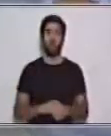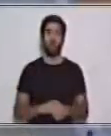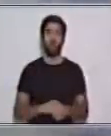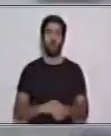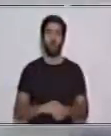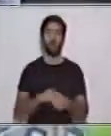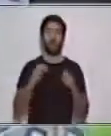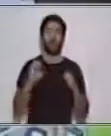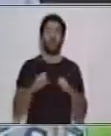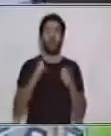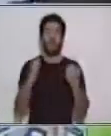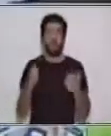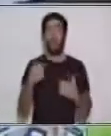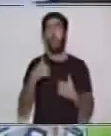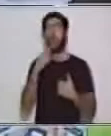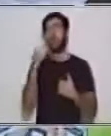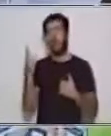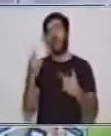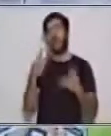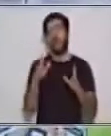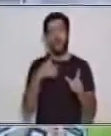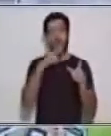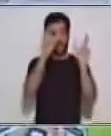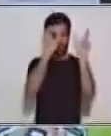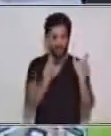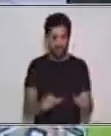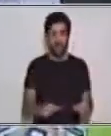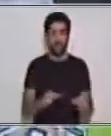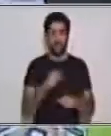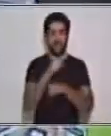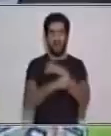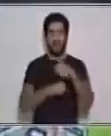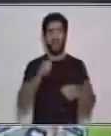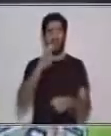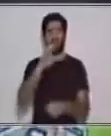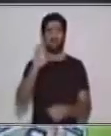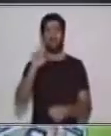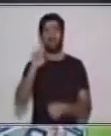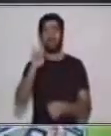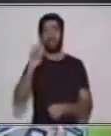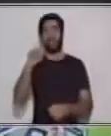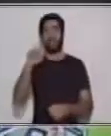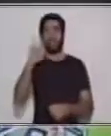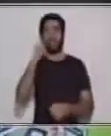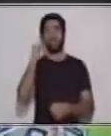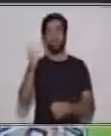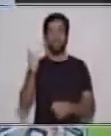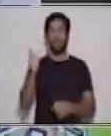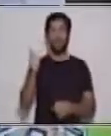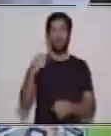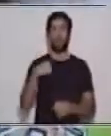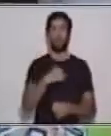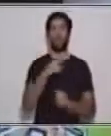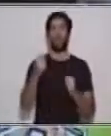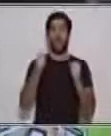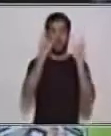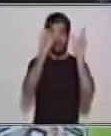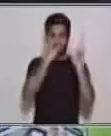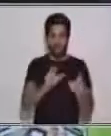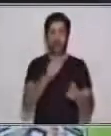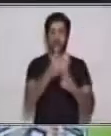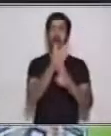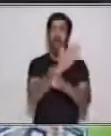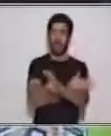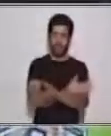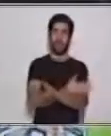y entonces ya tengo mi tabla de frecuencias. Esta es una tabla de frecuencias. Esto lo construimos antes que